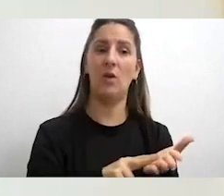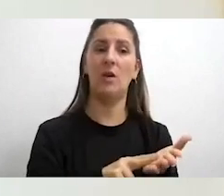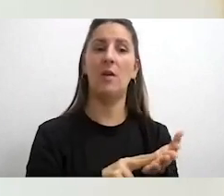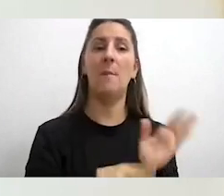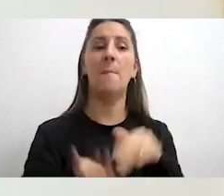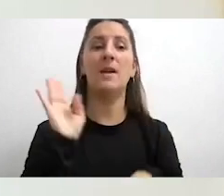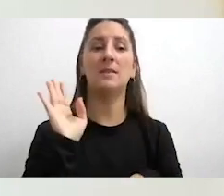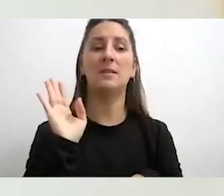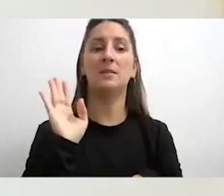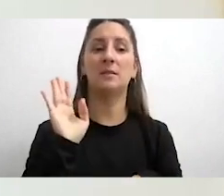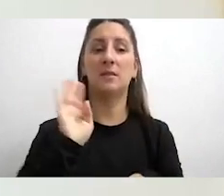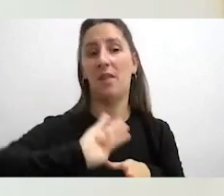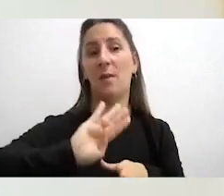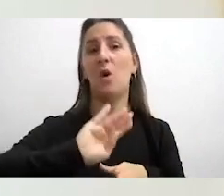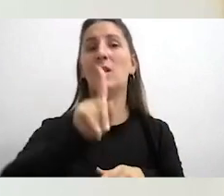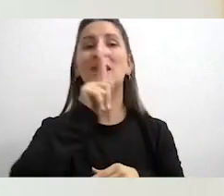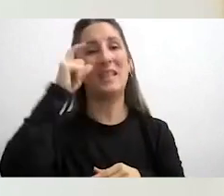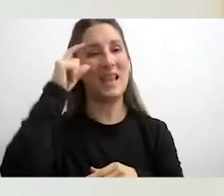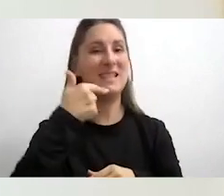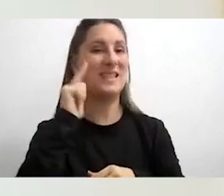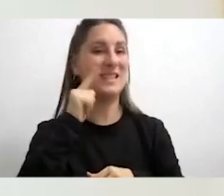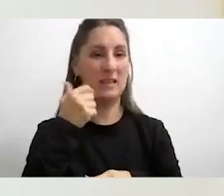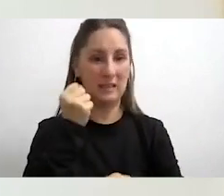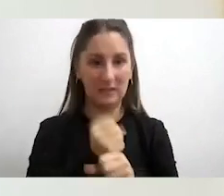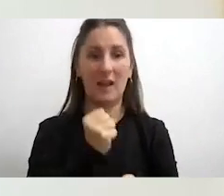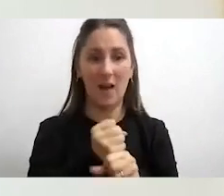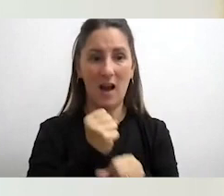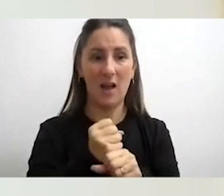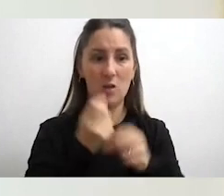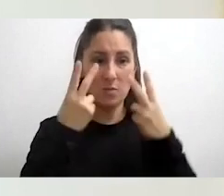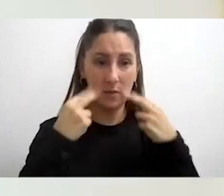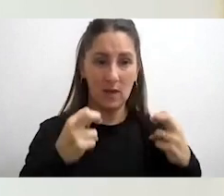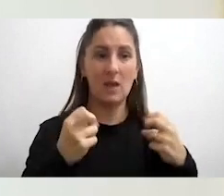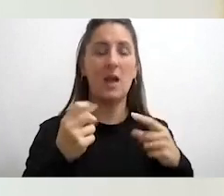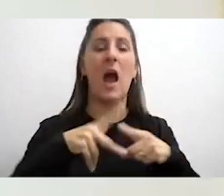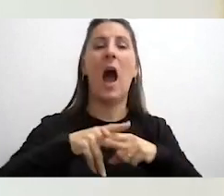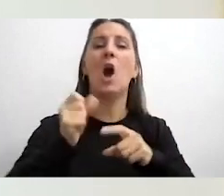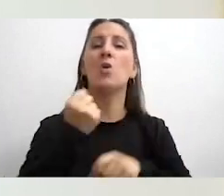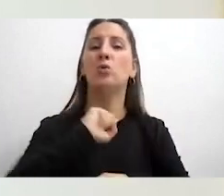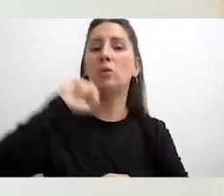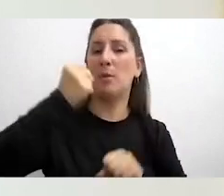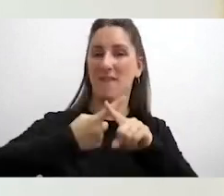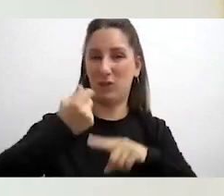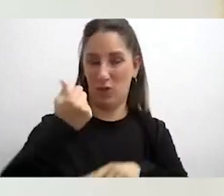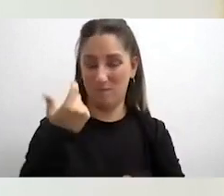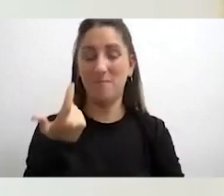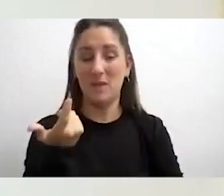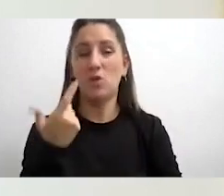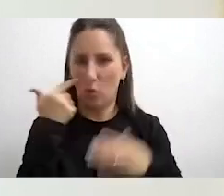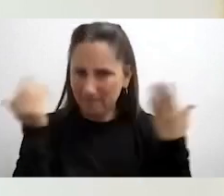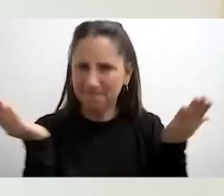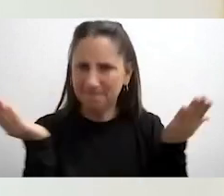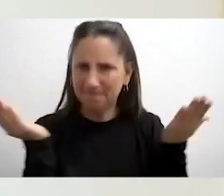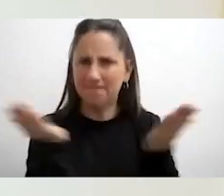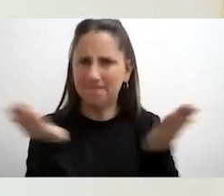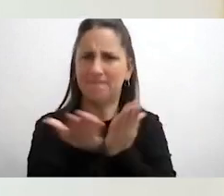pasar, debo mi tesis, que estoy trabajando en eso, y mi tema de estudio es el ajuste por inflación impositivo, que ya vengo estudiándolo hace bastante,